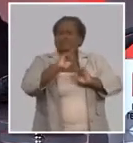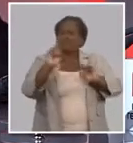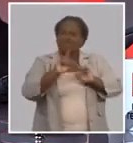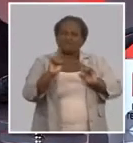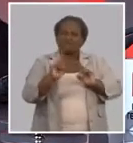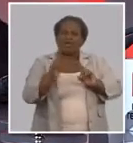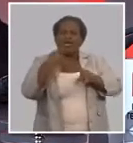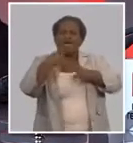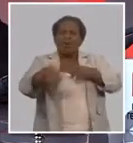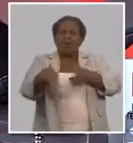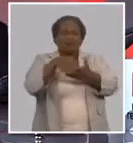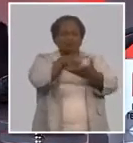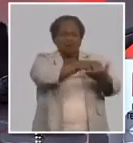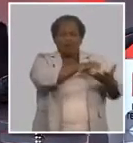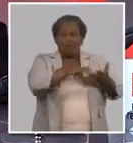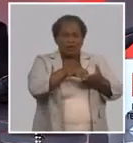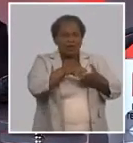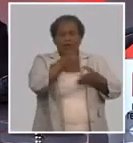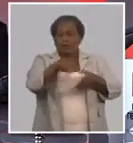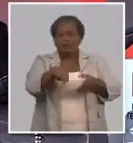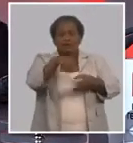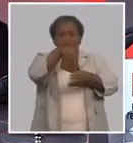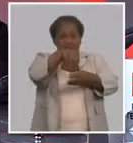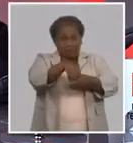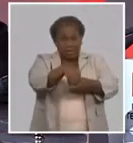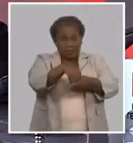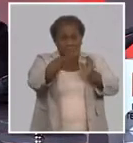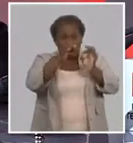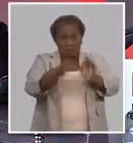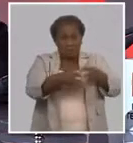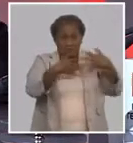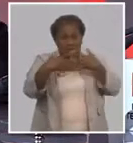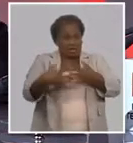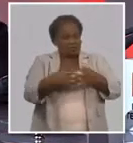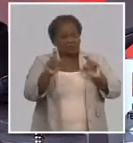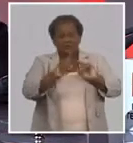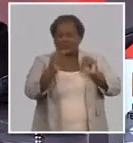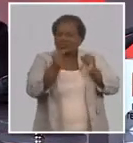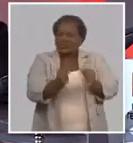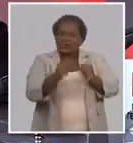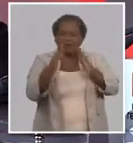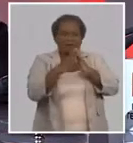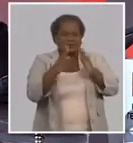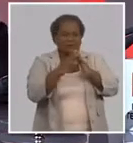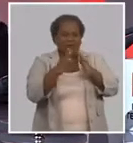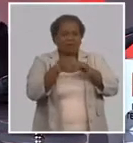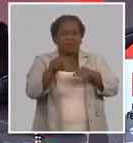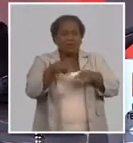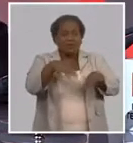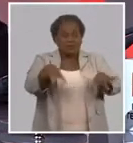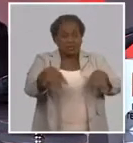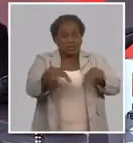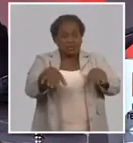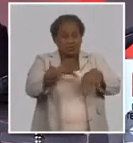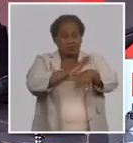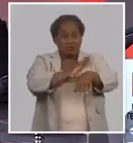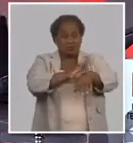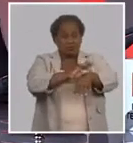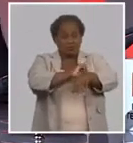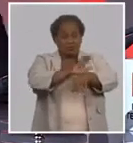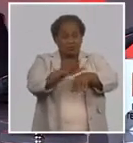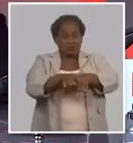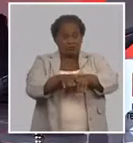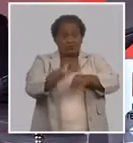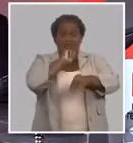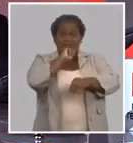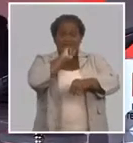estados no viajen incluso dentro de los propios estados porque la situación está bastante tensa en ese país con la